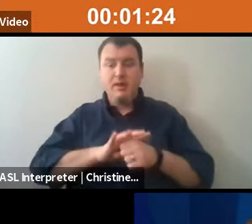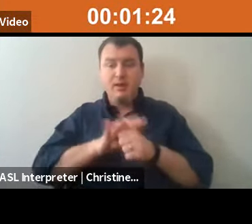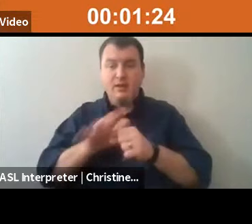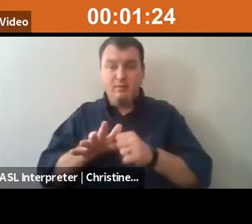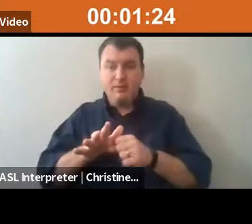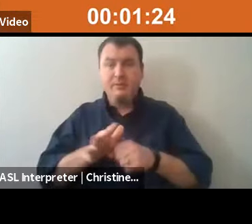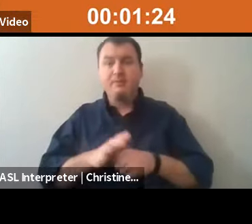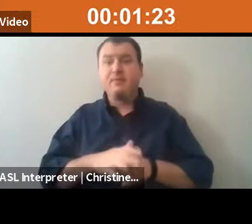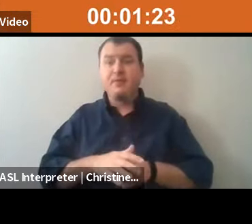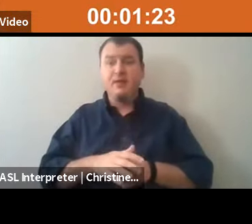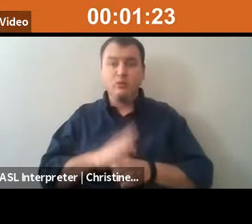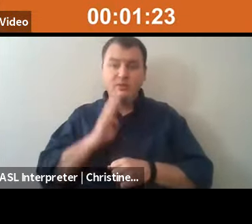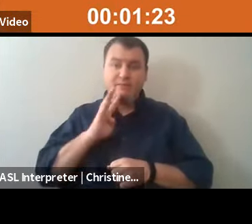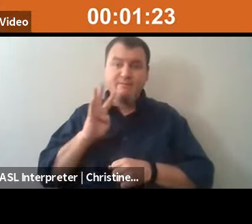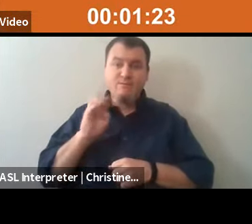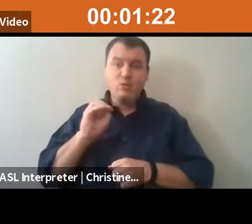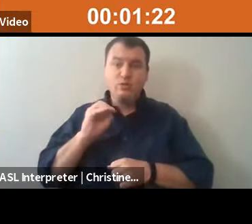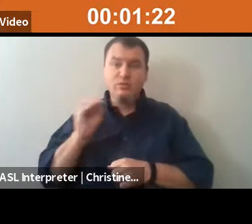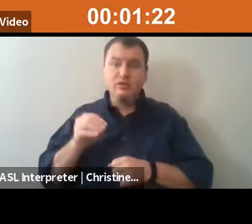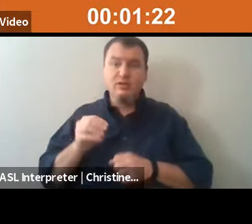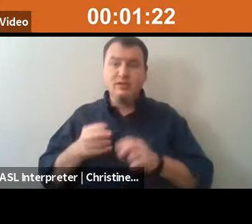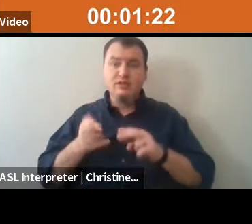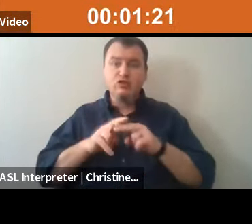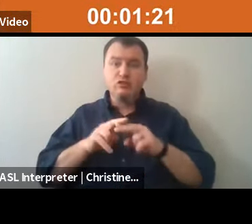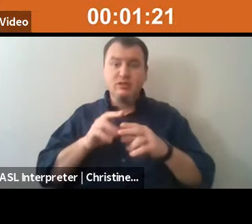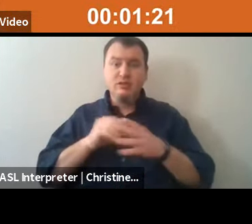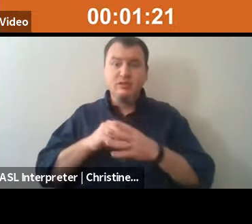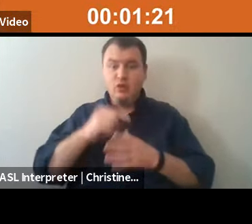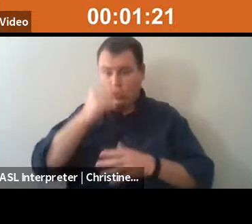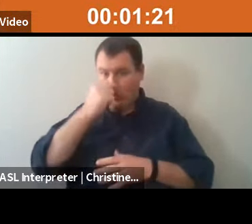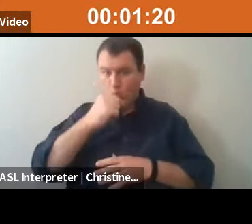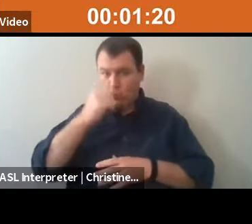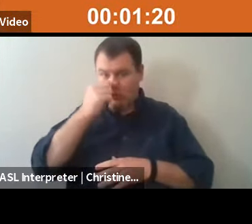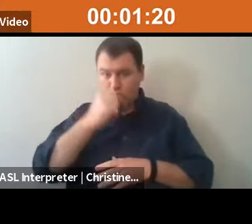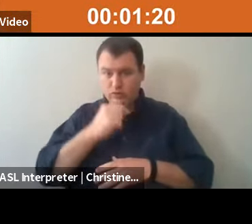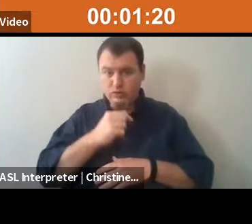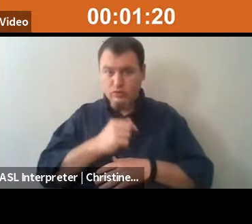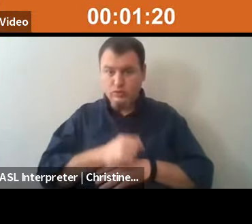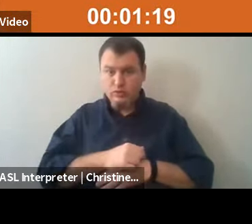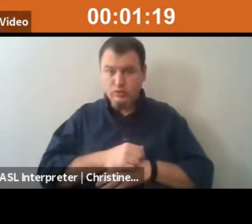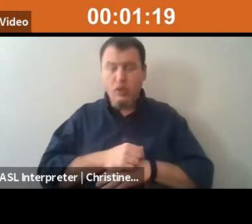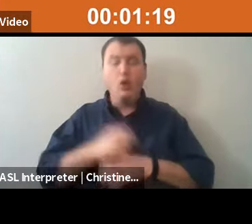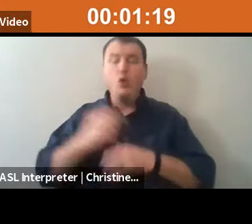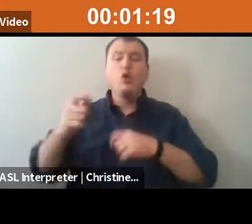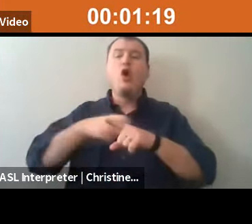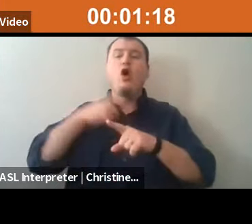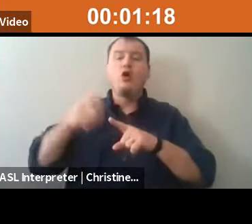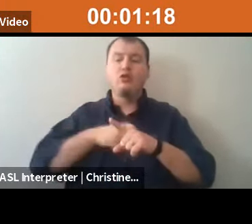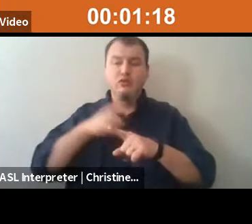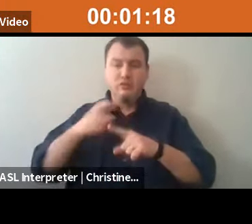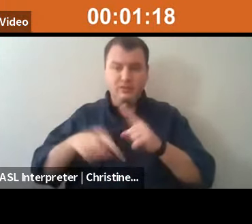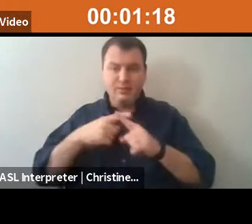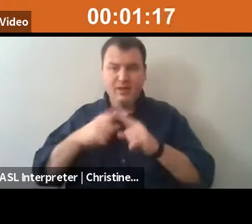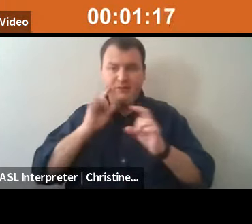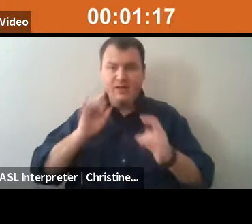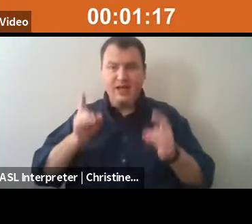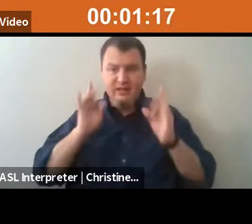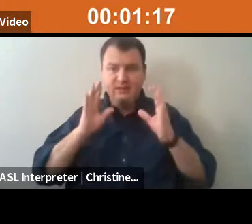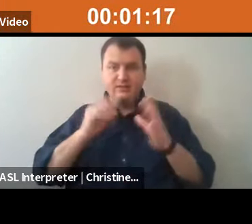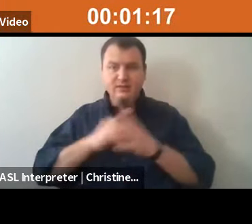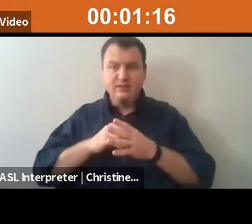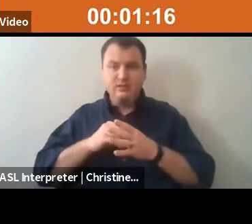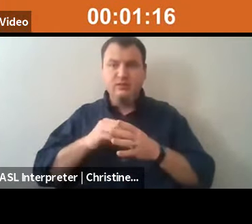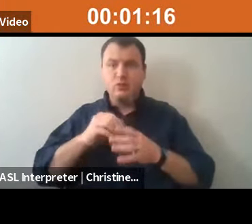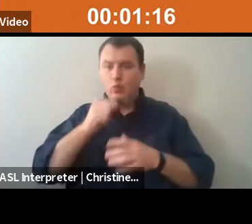de llamadas. Por tanto, son síntomas claros y datos claros de que este